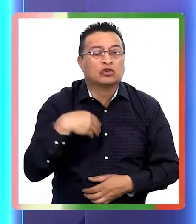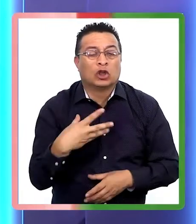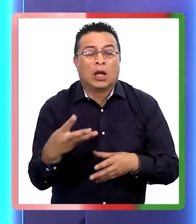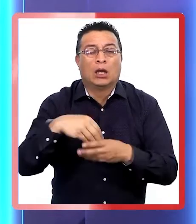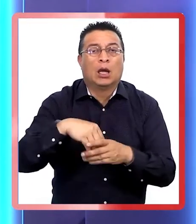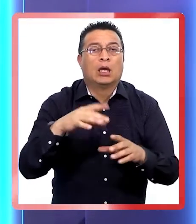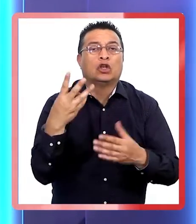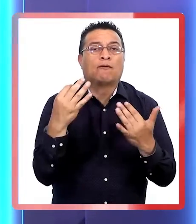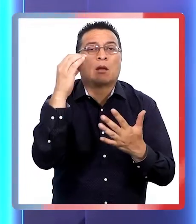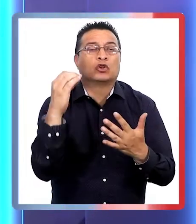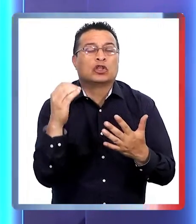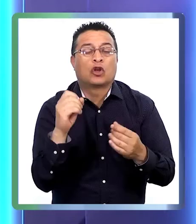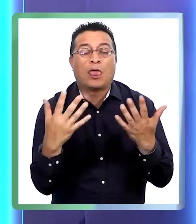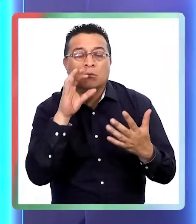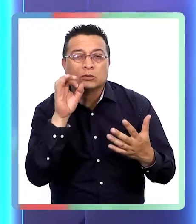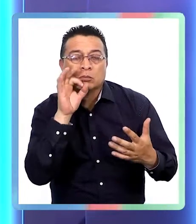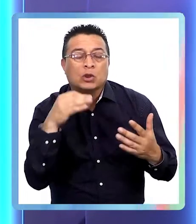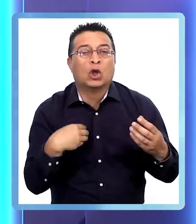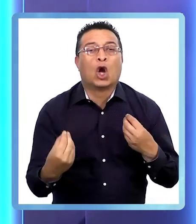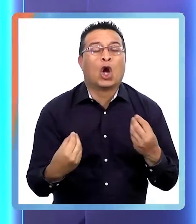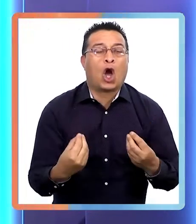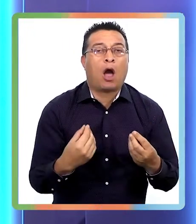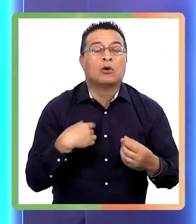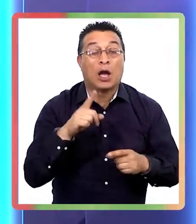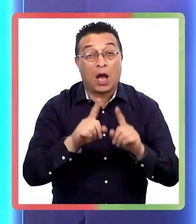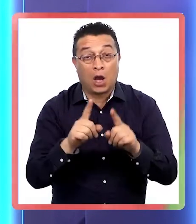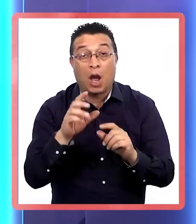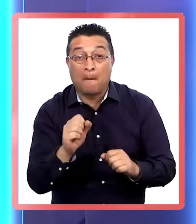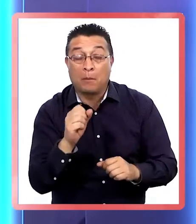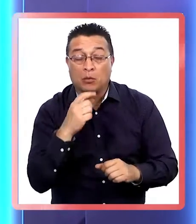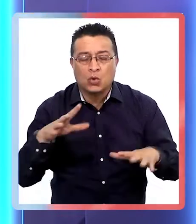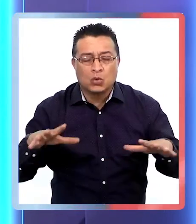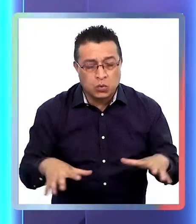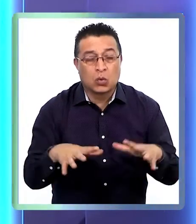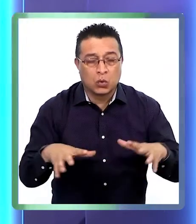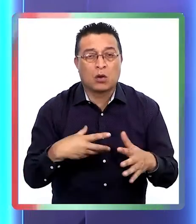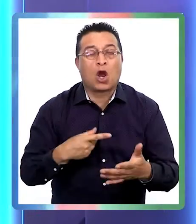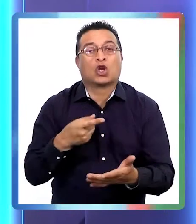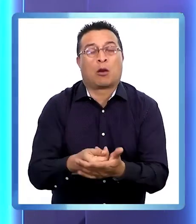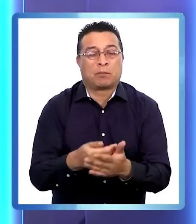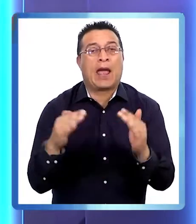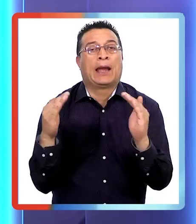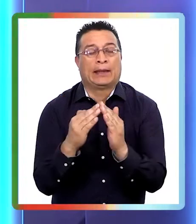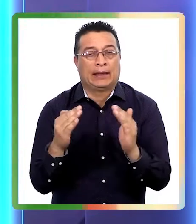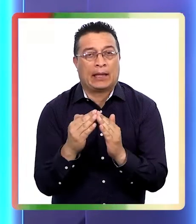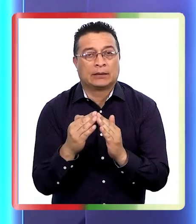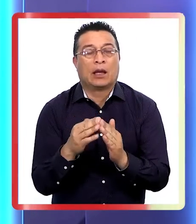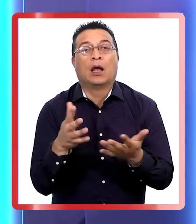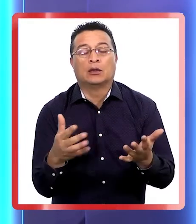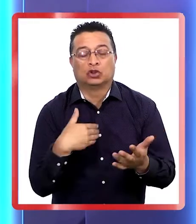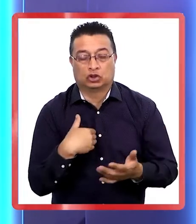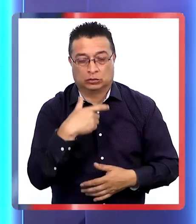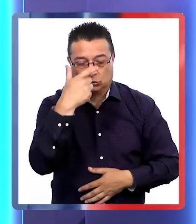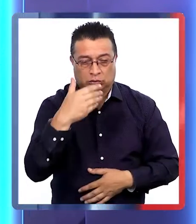yo estoy entre el 90% más vulnerable o el 10% más rico de este país? Y aquellas personas que, por ejemplo, con muchísimo esfuerzo se han comprado una casita sencilla,